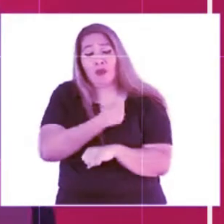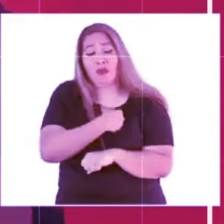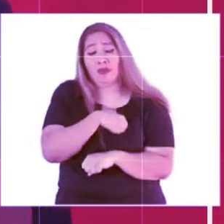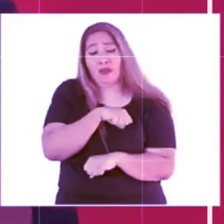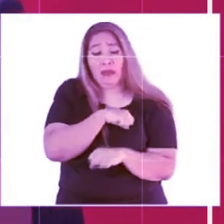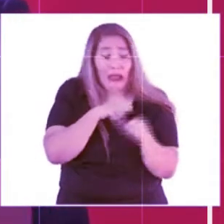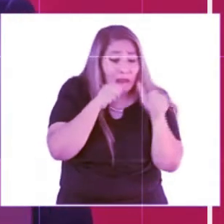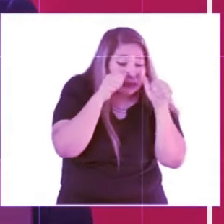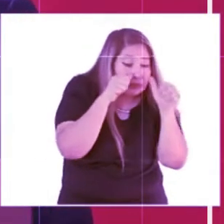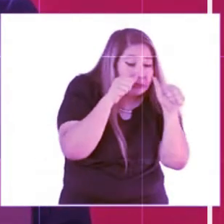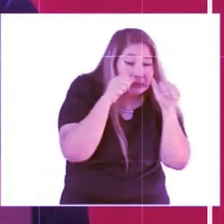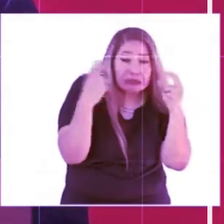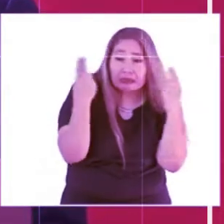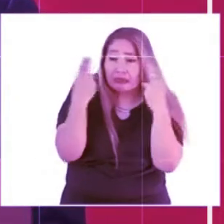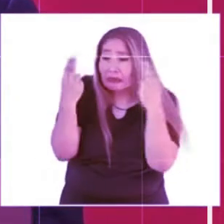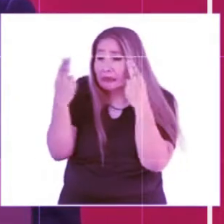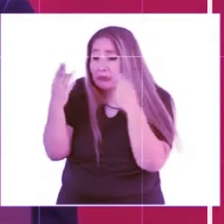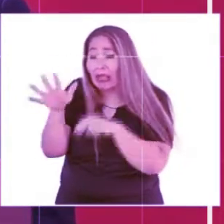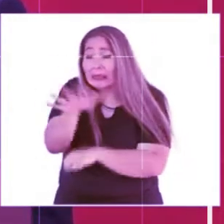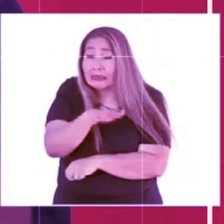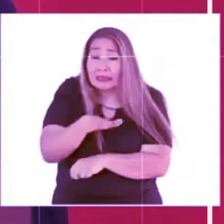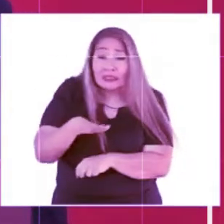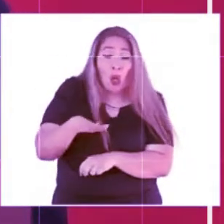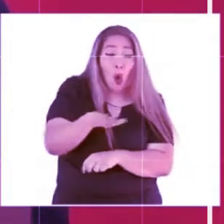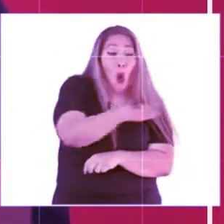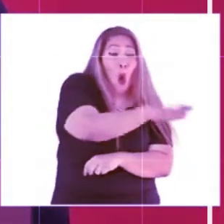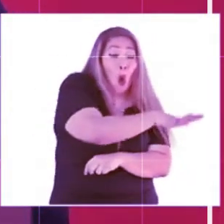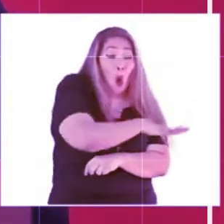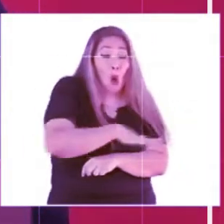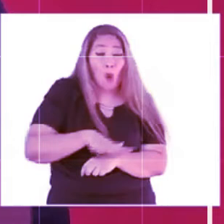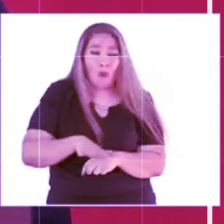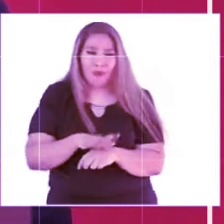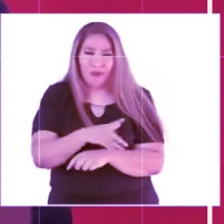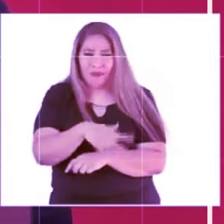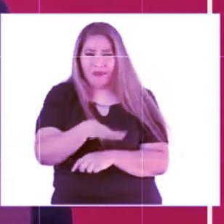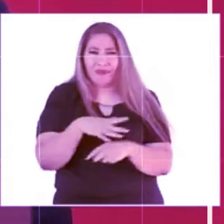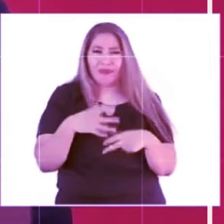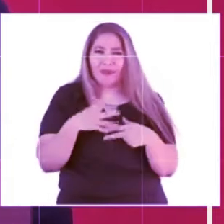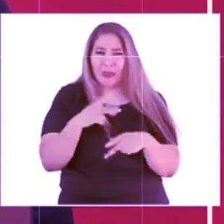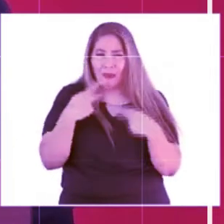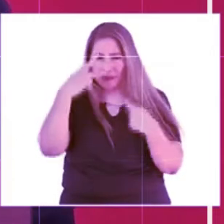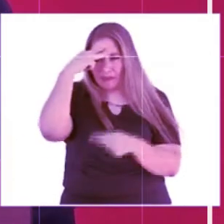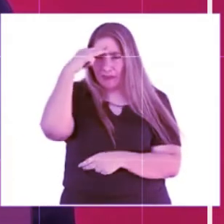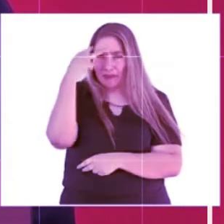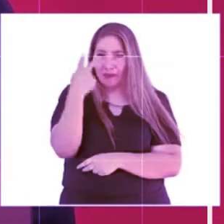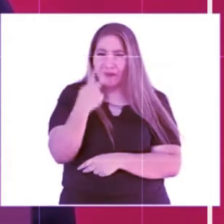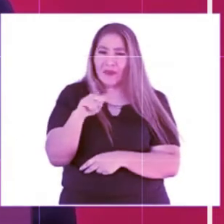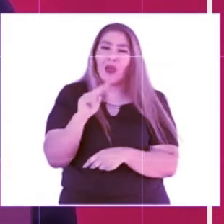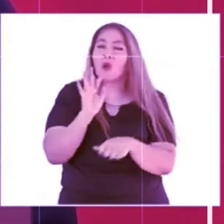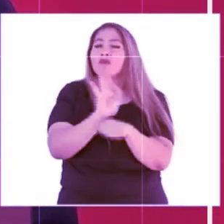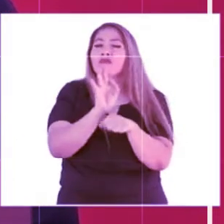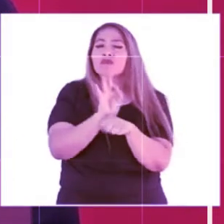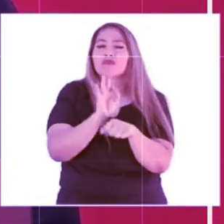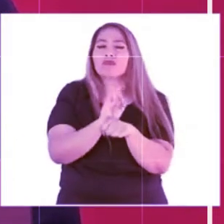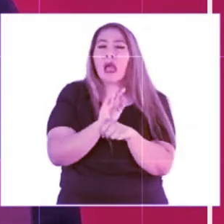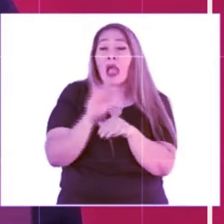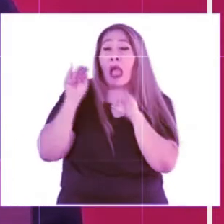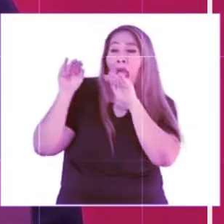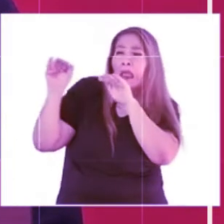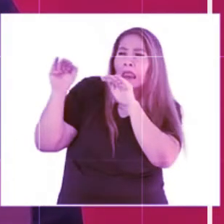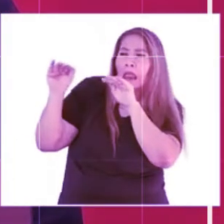las necesidades de la población para proteger su salud. Es por ello que llamé al